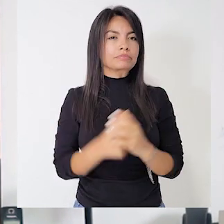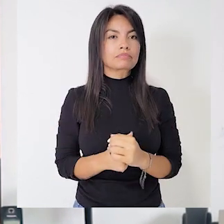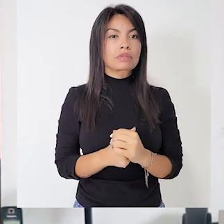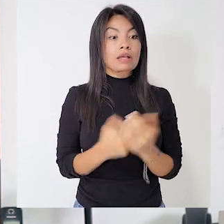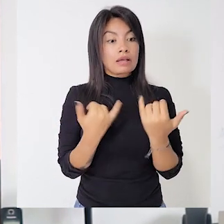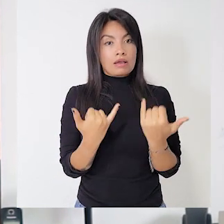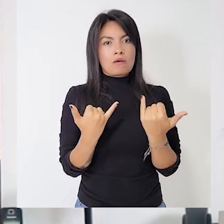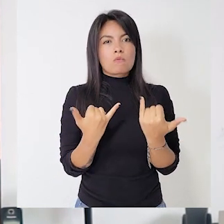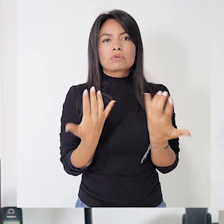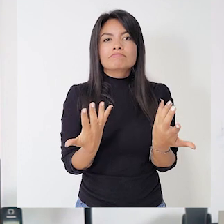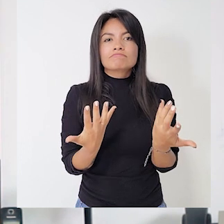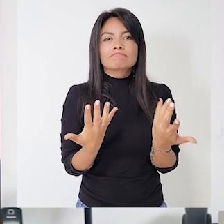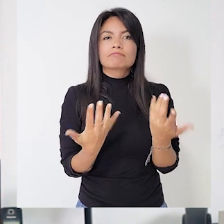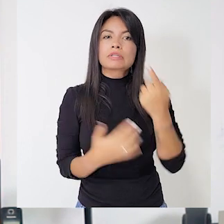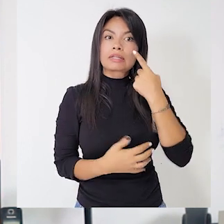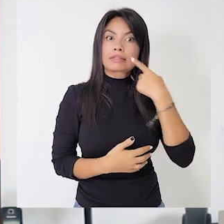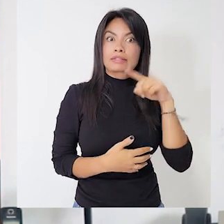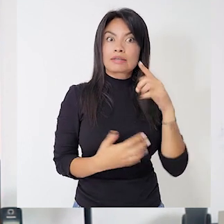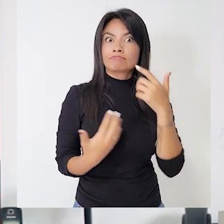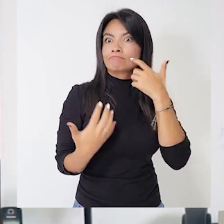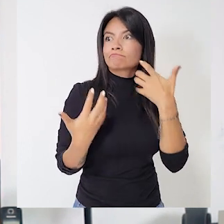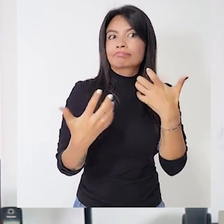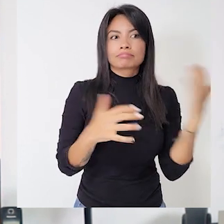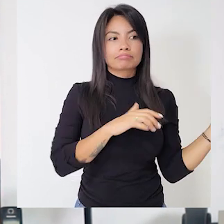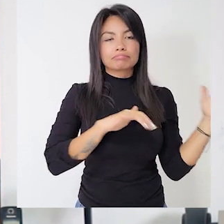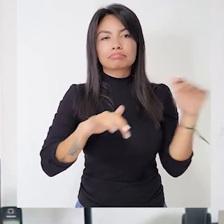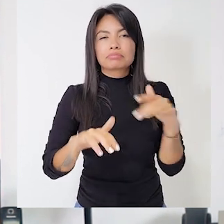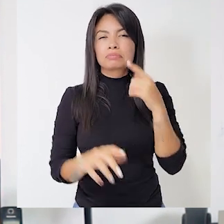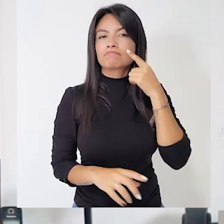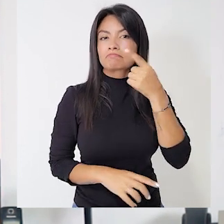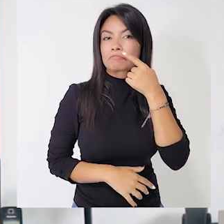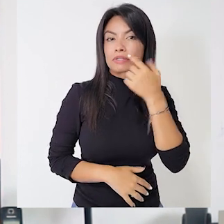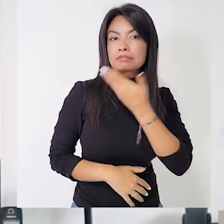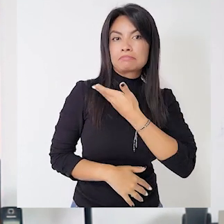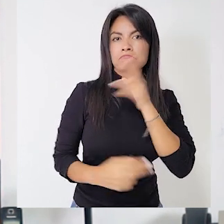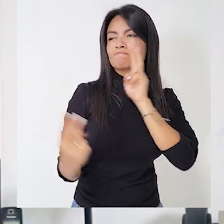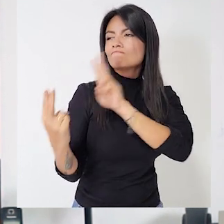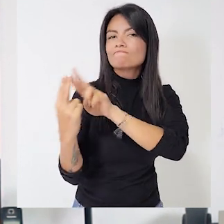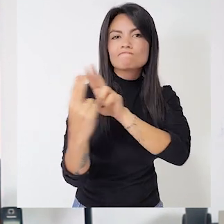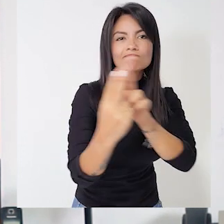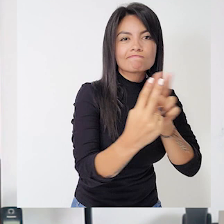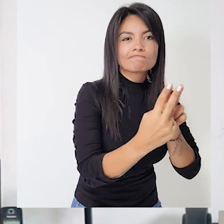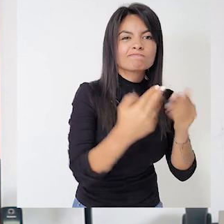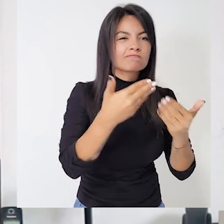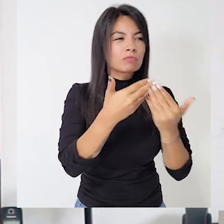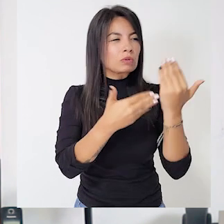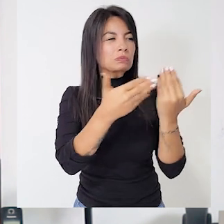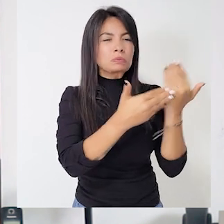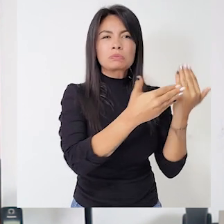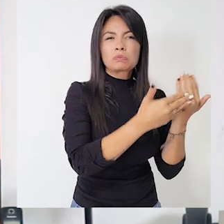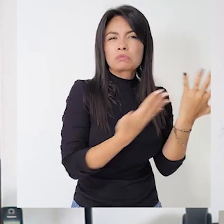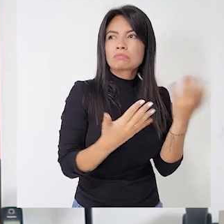transporte. Hoy es el gran día para que el padre de familia pueda conocer sobre